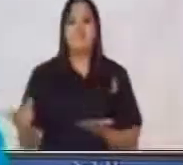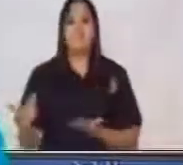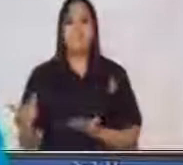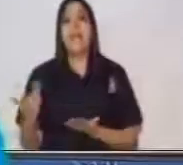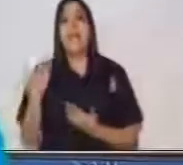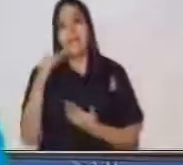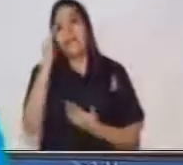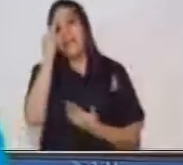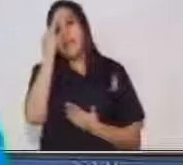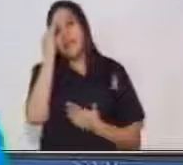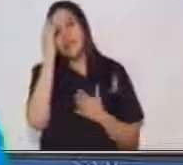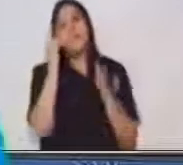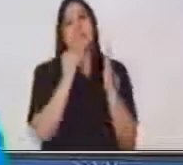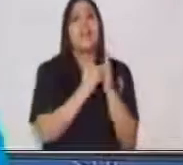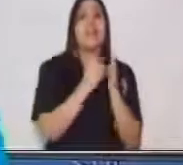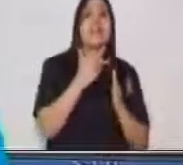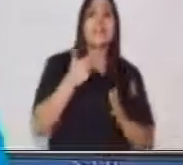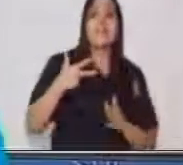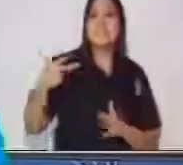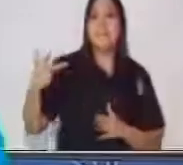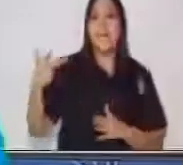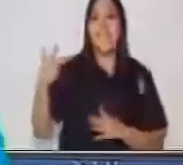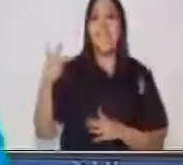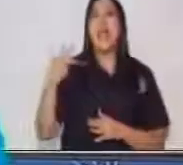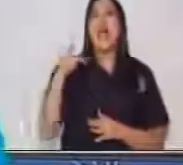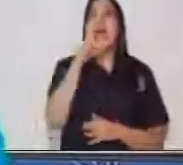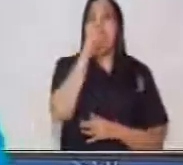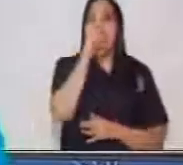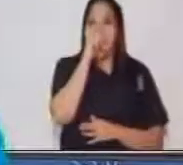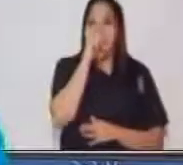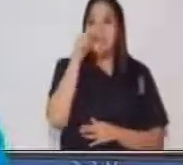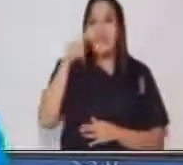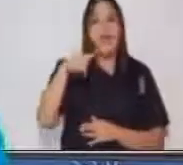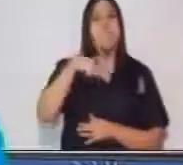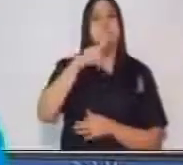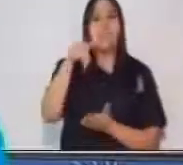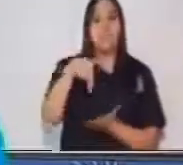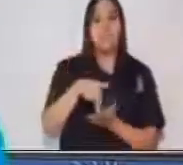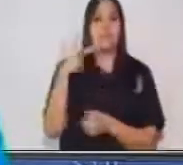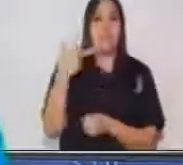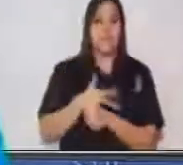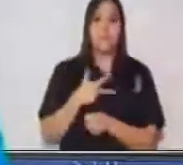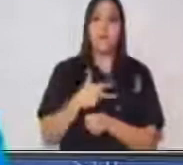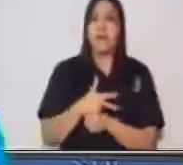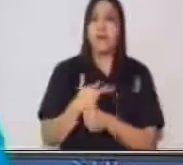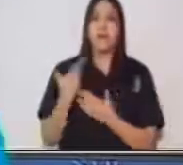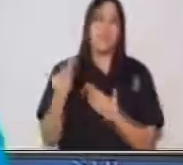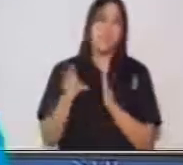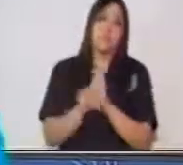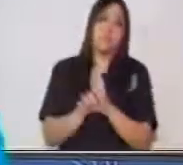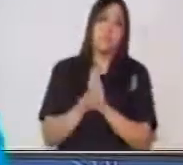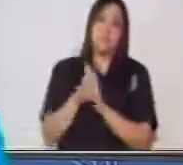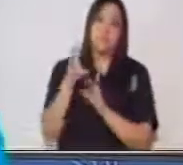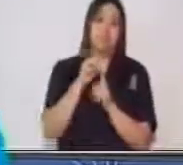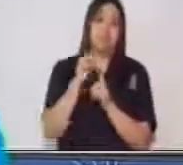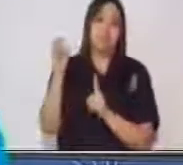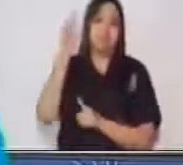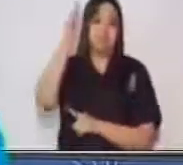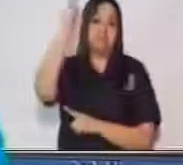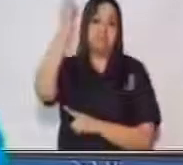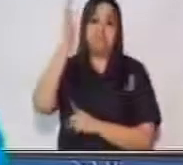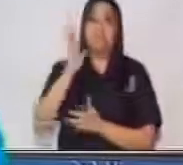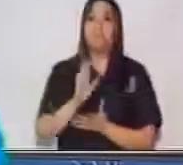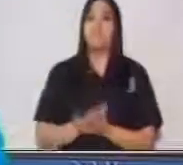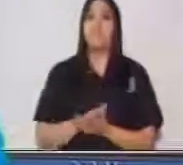Sabemos que el quetzal es el ave nacional de Guatemala. Entonces ahí ya tenemos una oración y vamos a escribirla. El